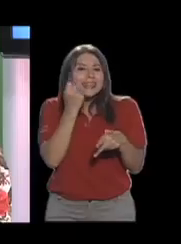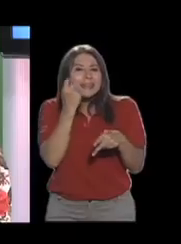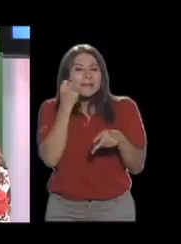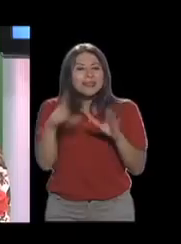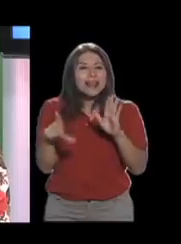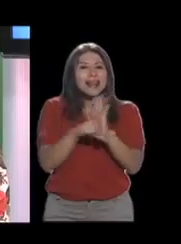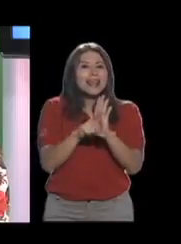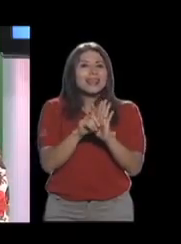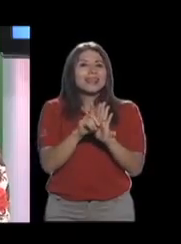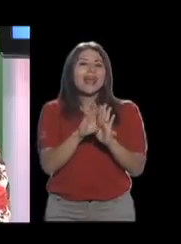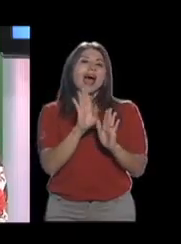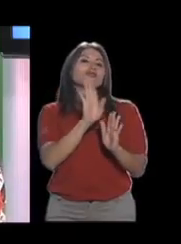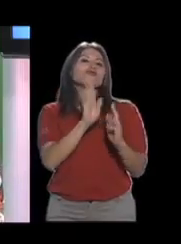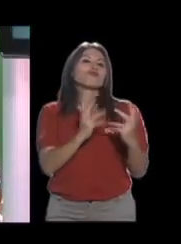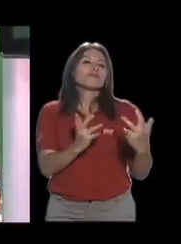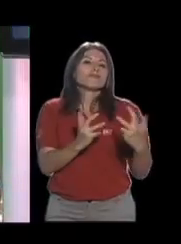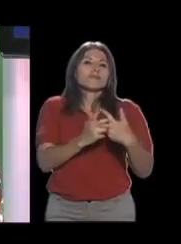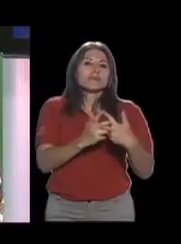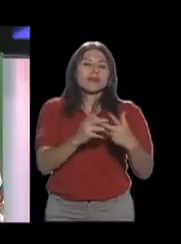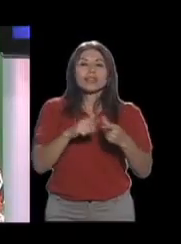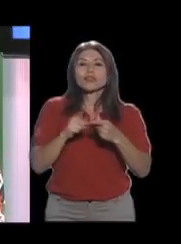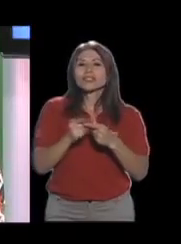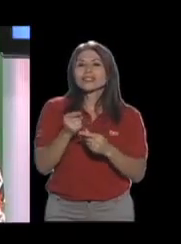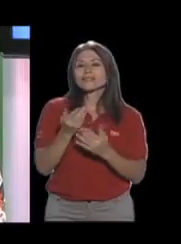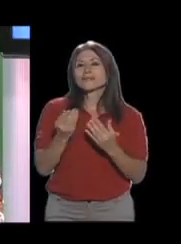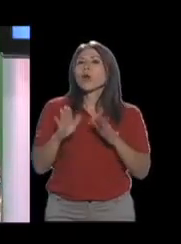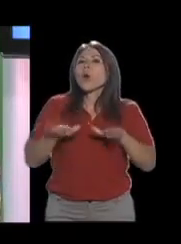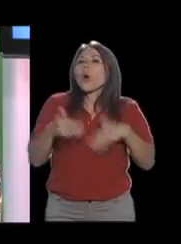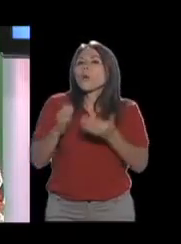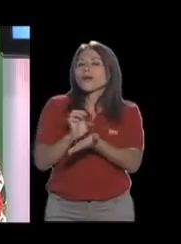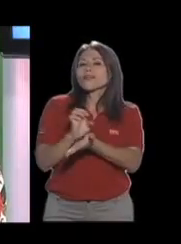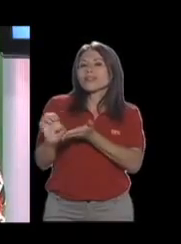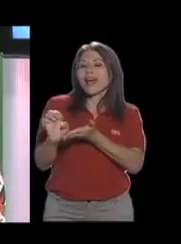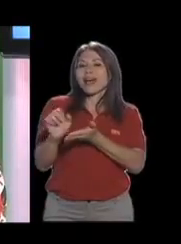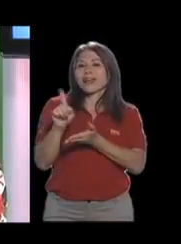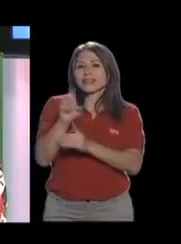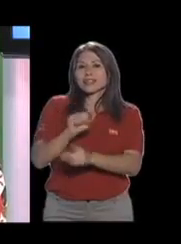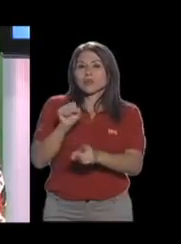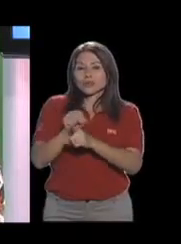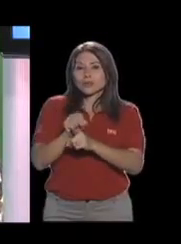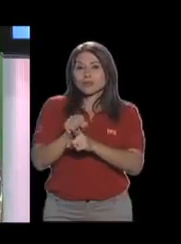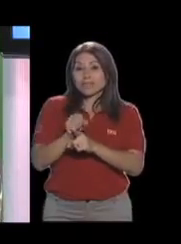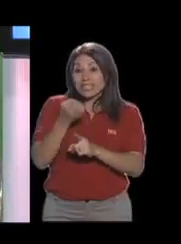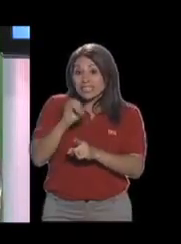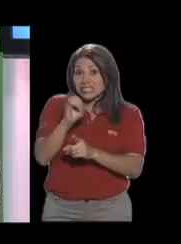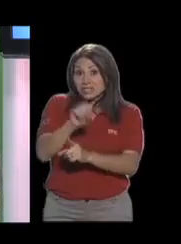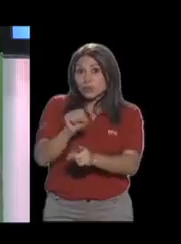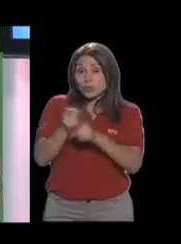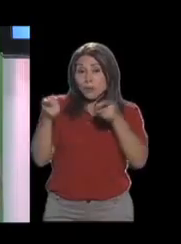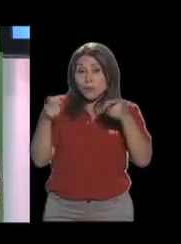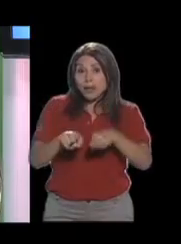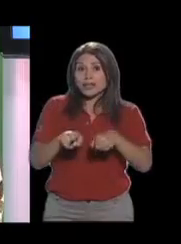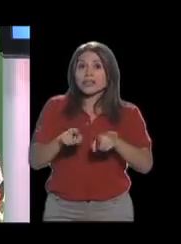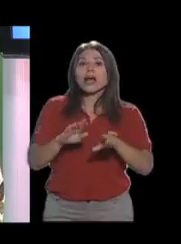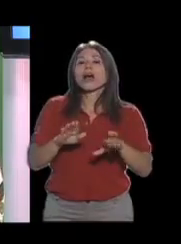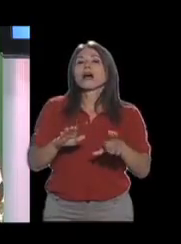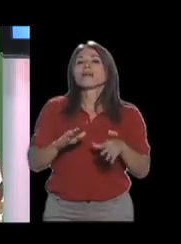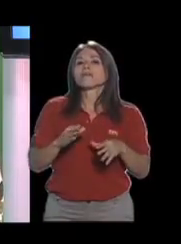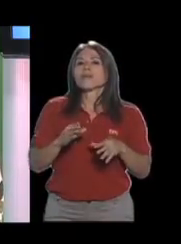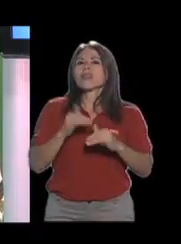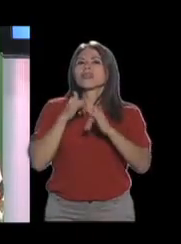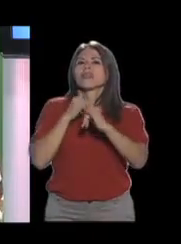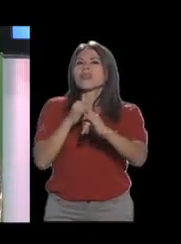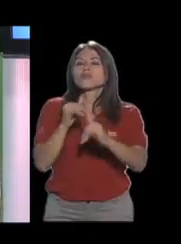mecanismos para evitar que se dé eso, ¿verdad? ¿A dónde podría denunciar que se está planeando este